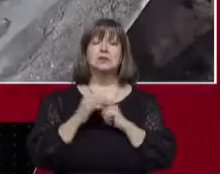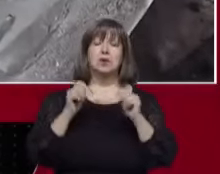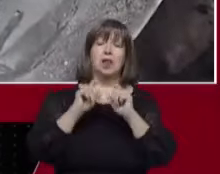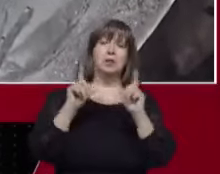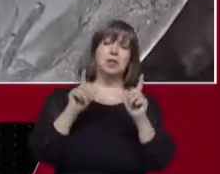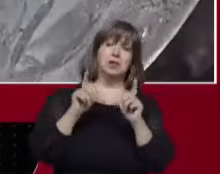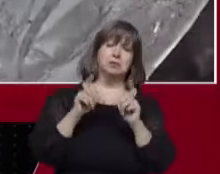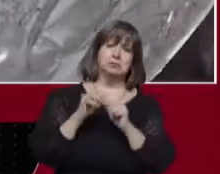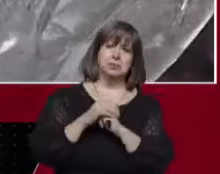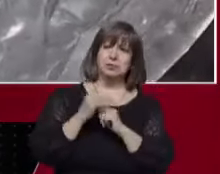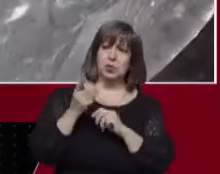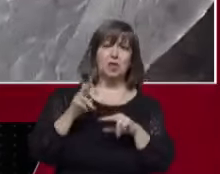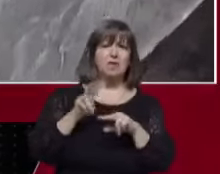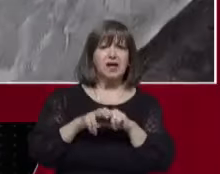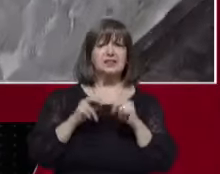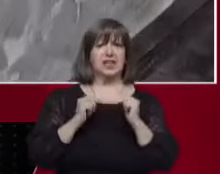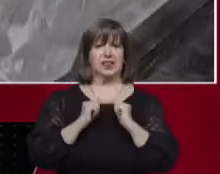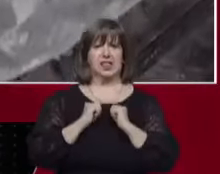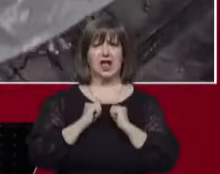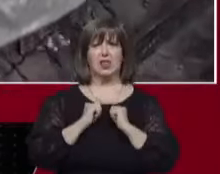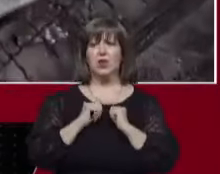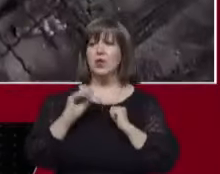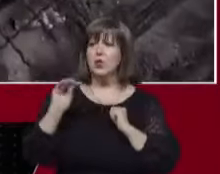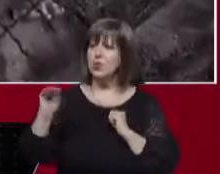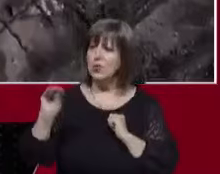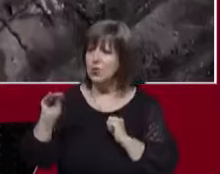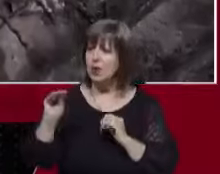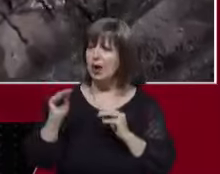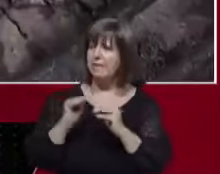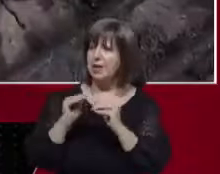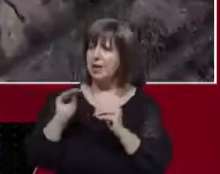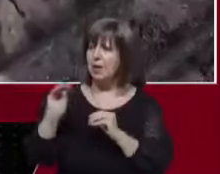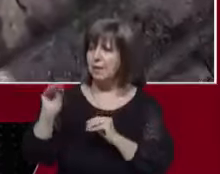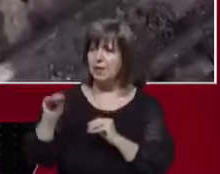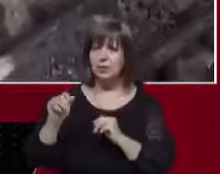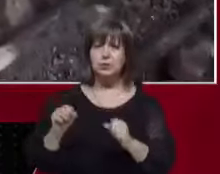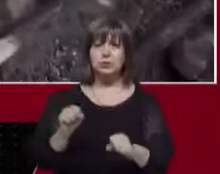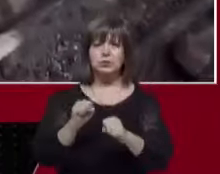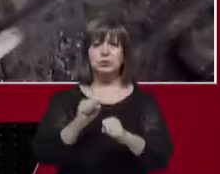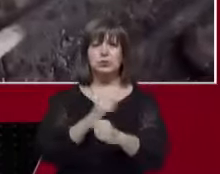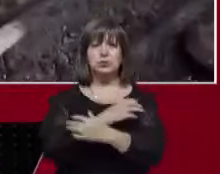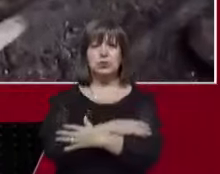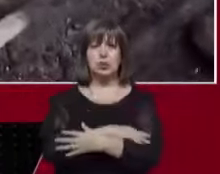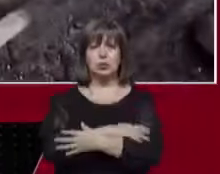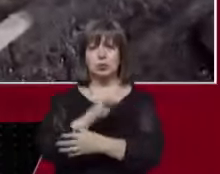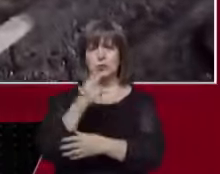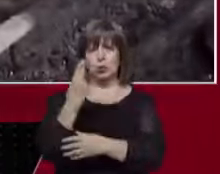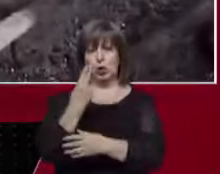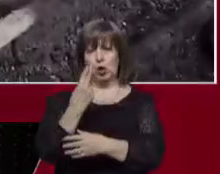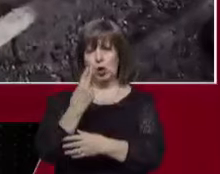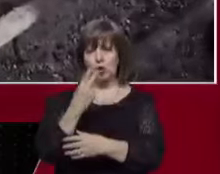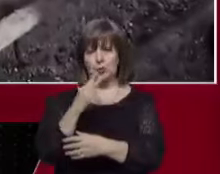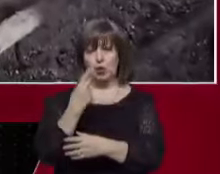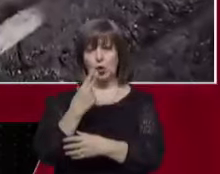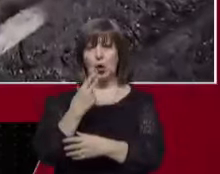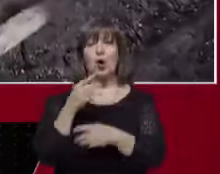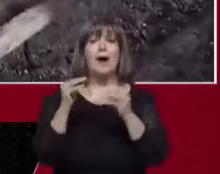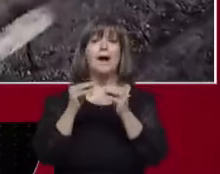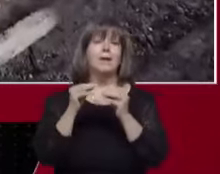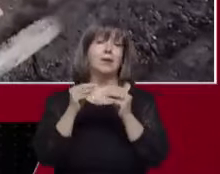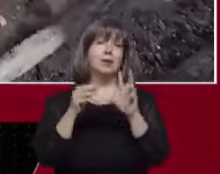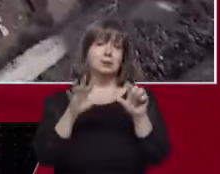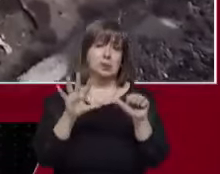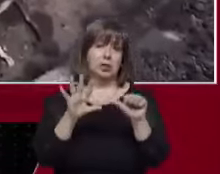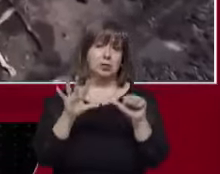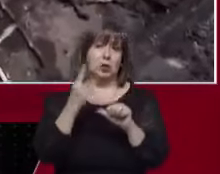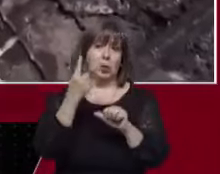vimos ahí. Y cuando lo fuimos a despertar, estaba ya duro, había fallecido. Y